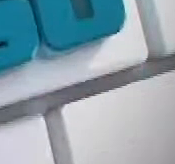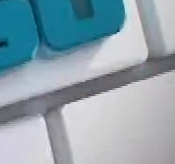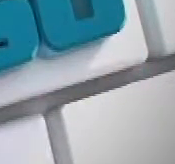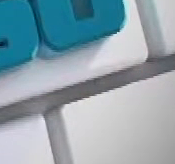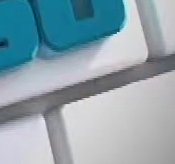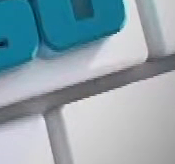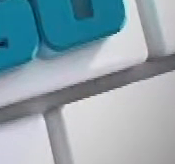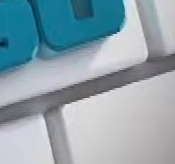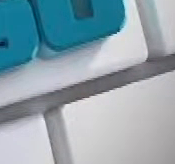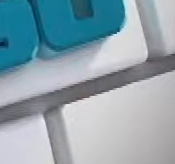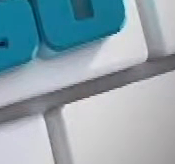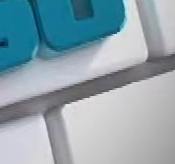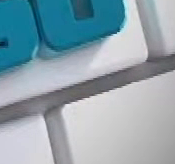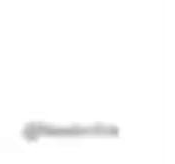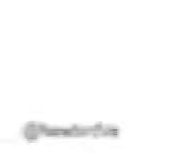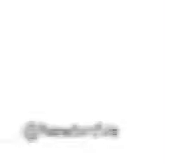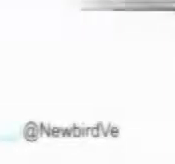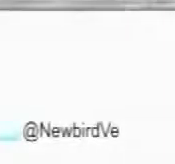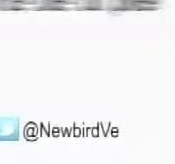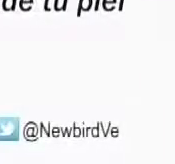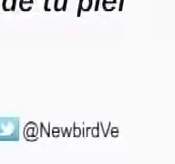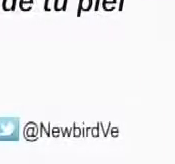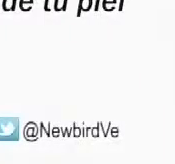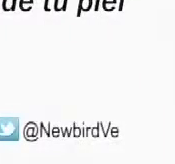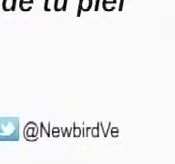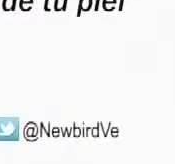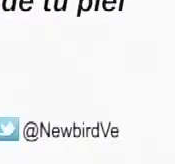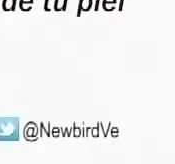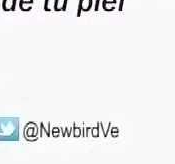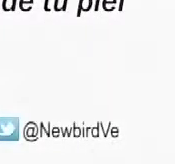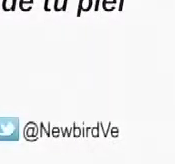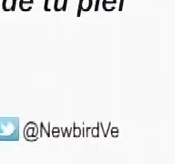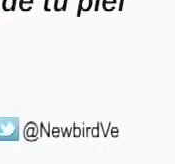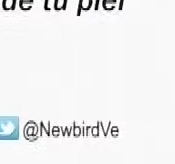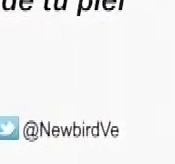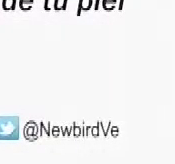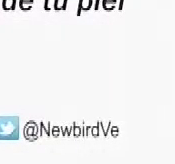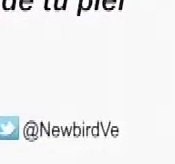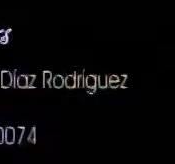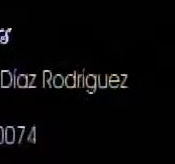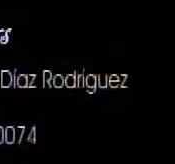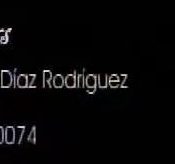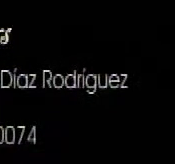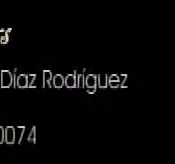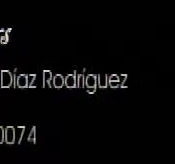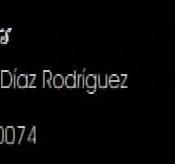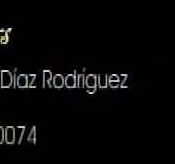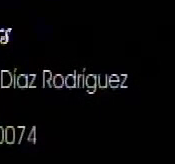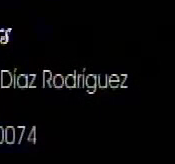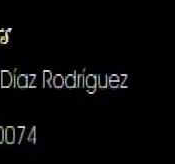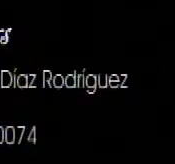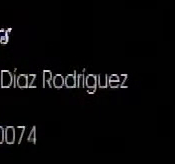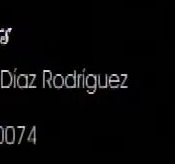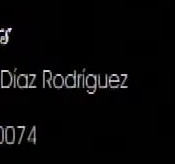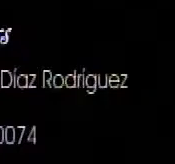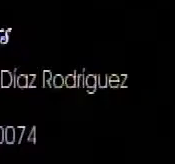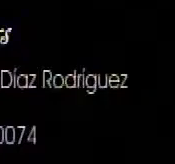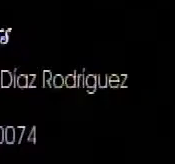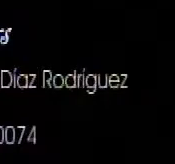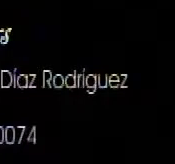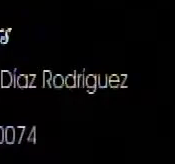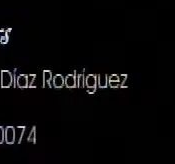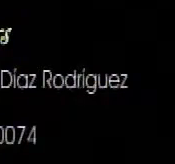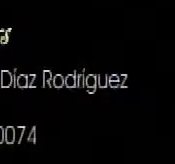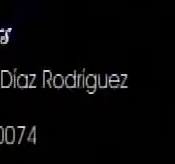Contrapeso es presentado por New Beard, una piel parte de tu piel. La Flor de las Terrazas, tu